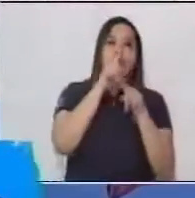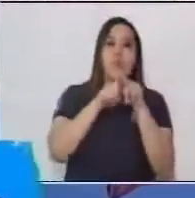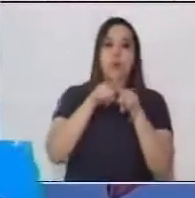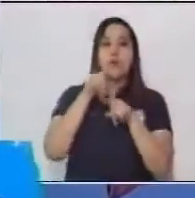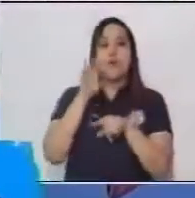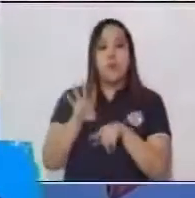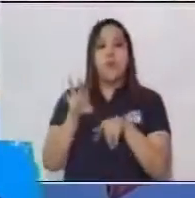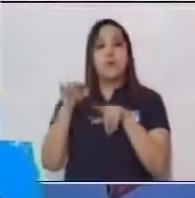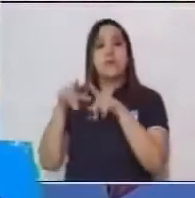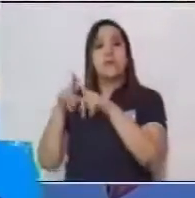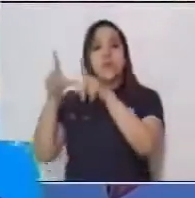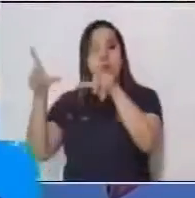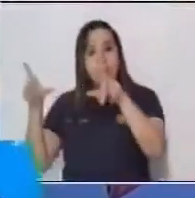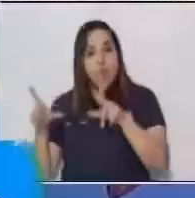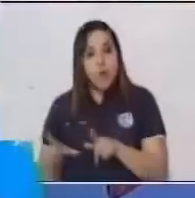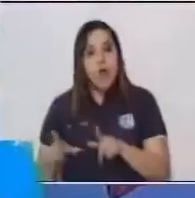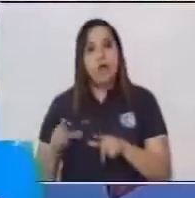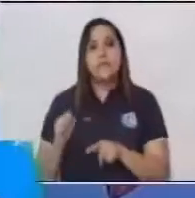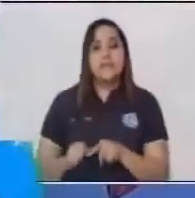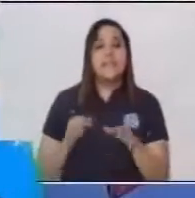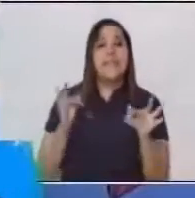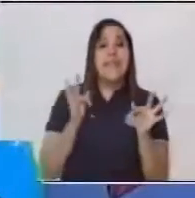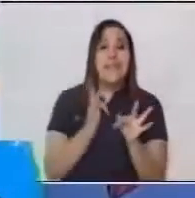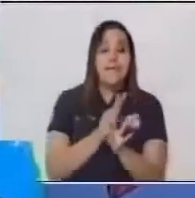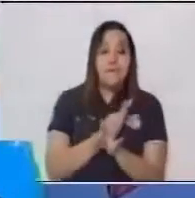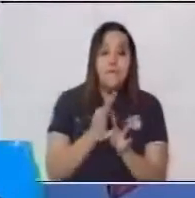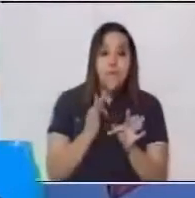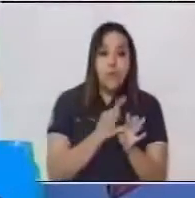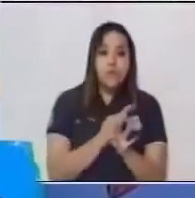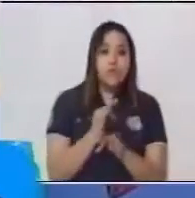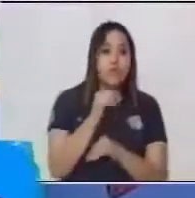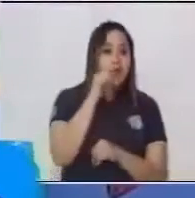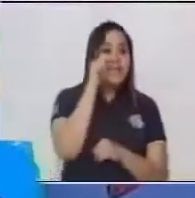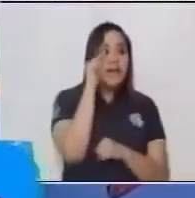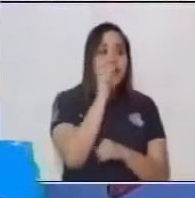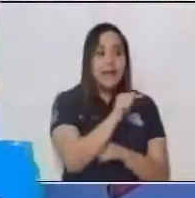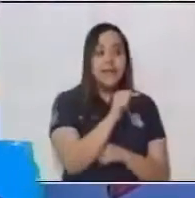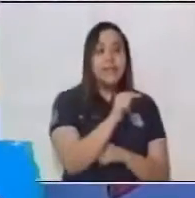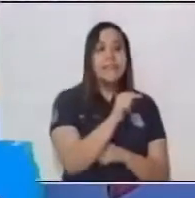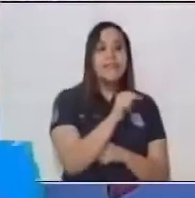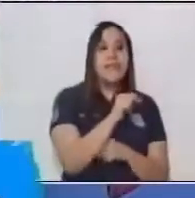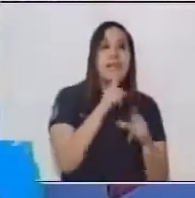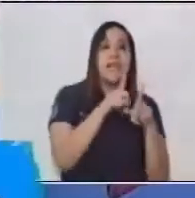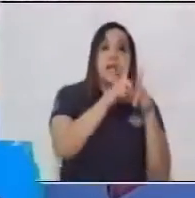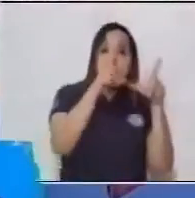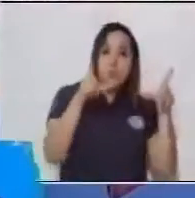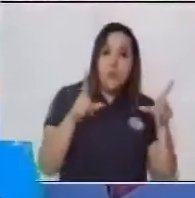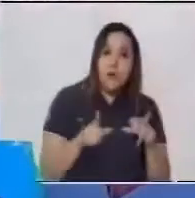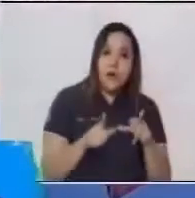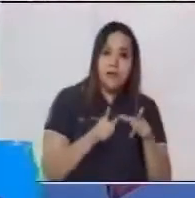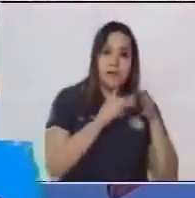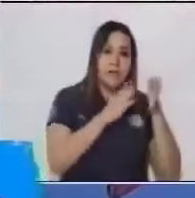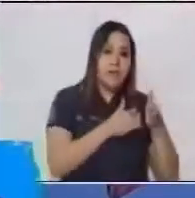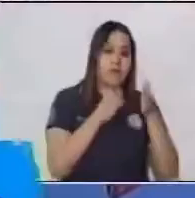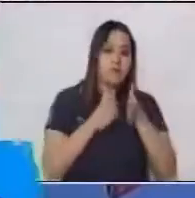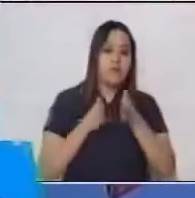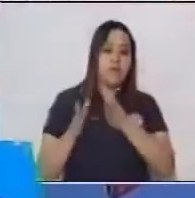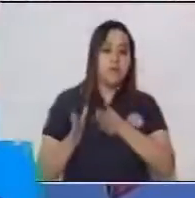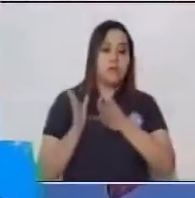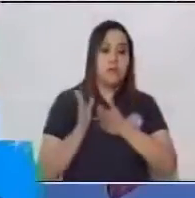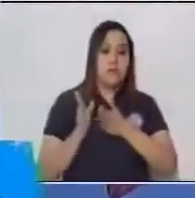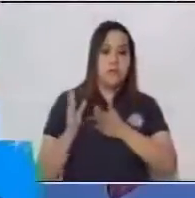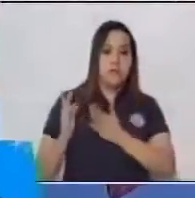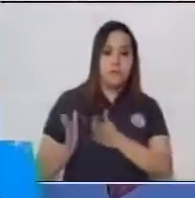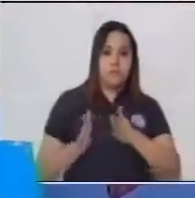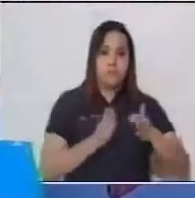la función está relacionada con las posiciones en las sucesiones, ¿sí? Y entonces